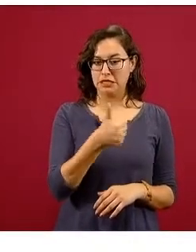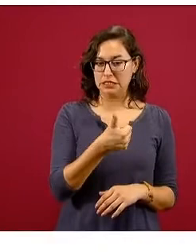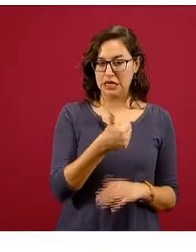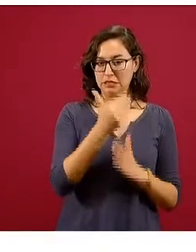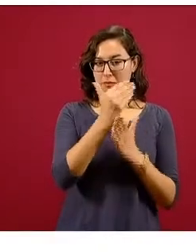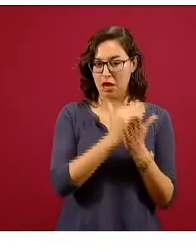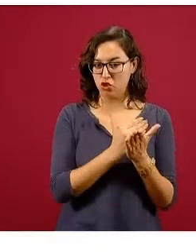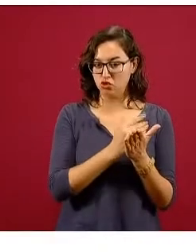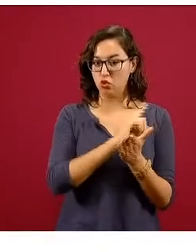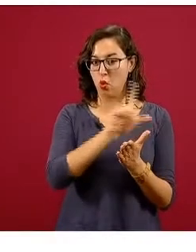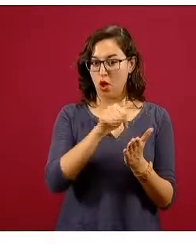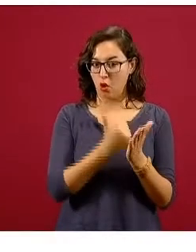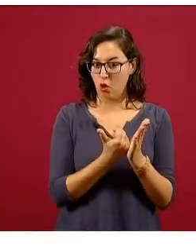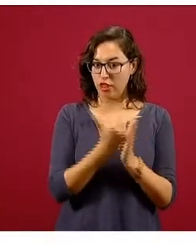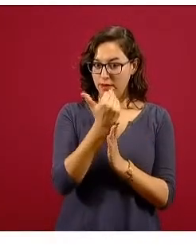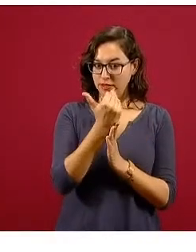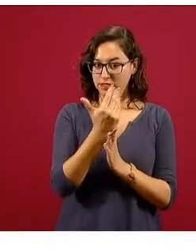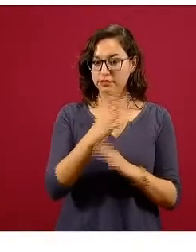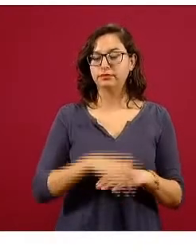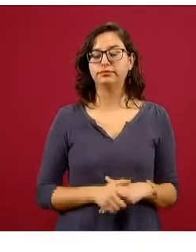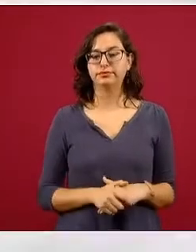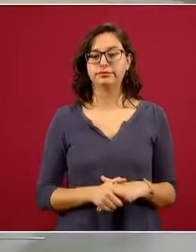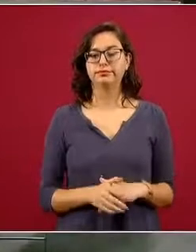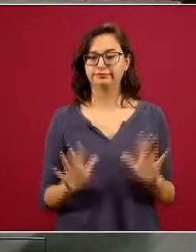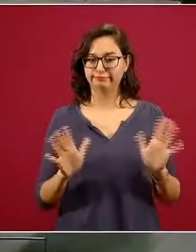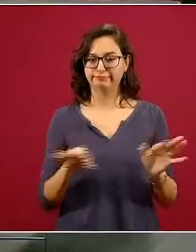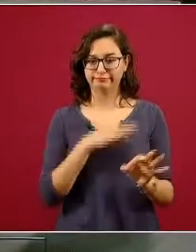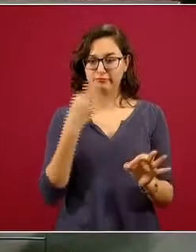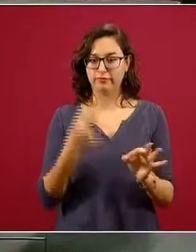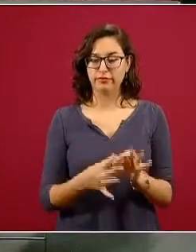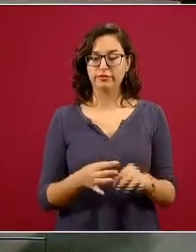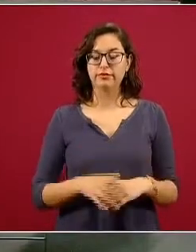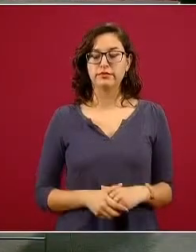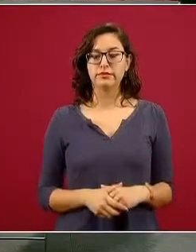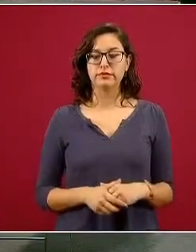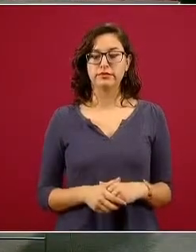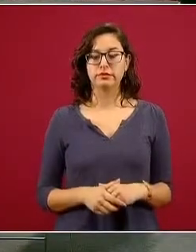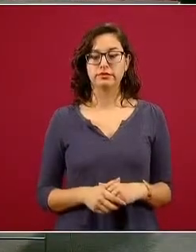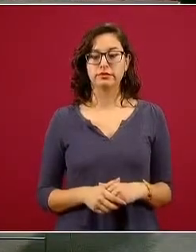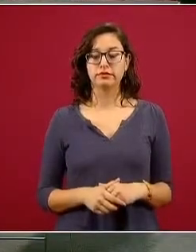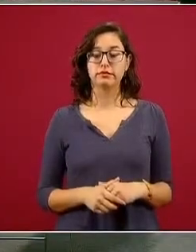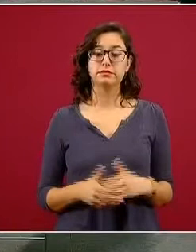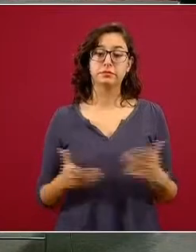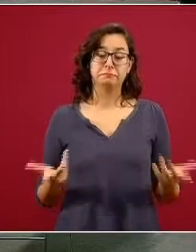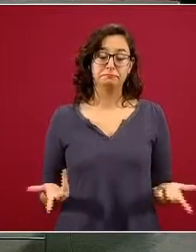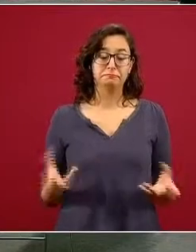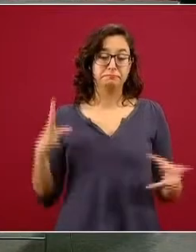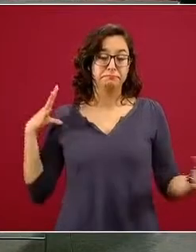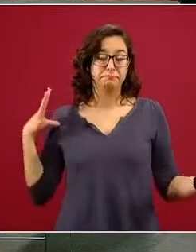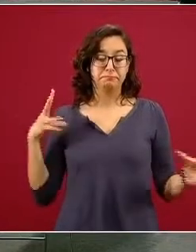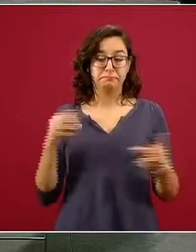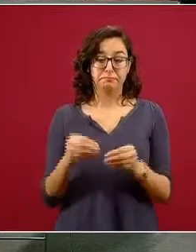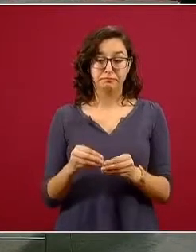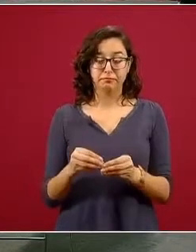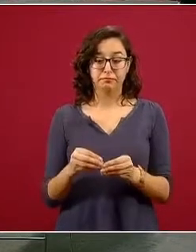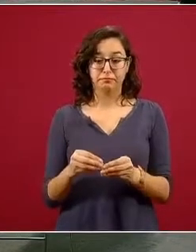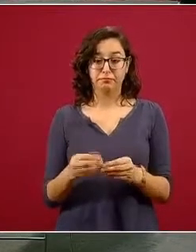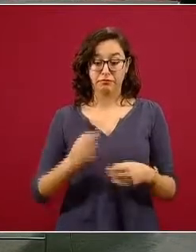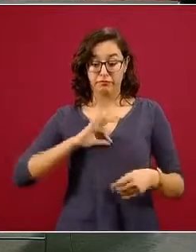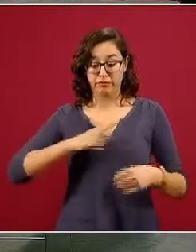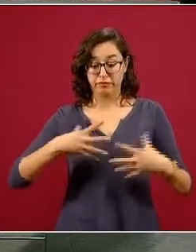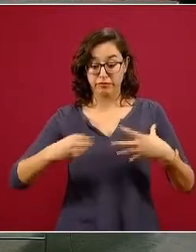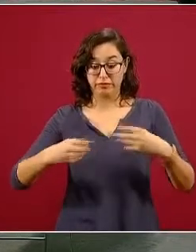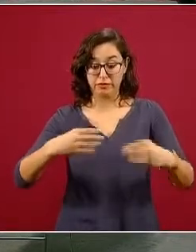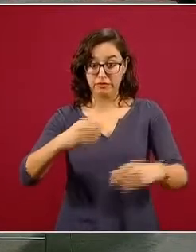regresó. Muy bien, ahora sí es la última. Perfecto, entonces en resumen, la epidemia